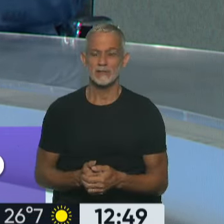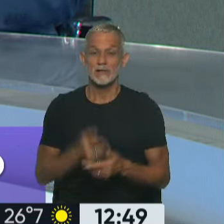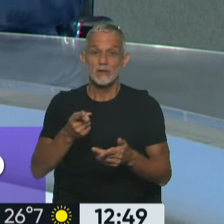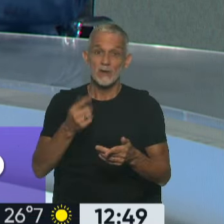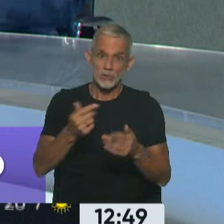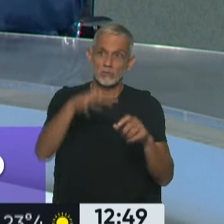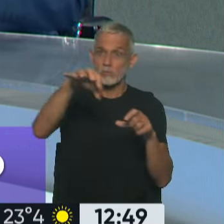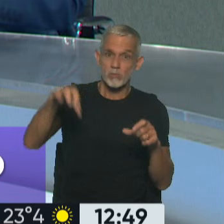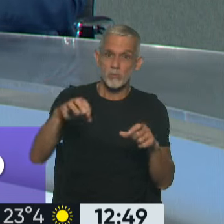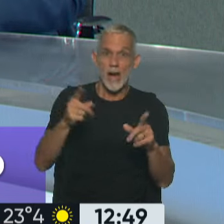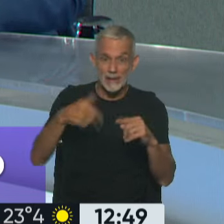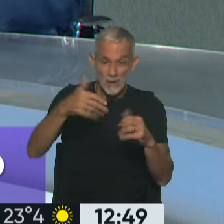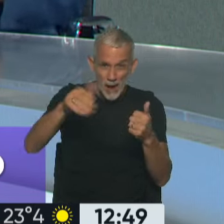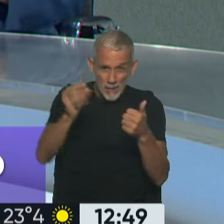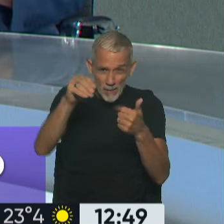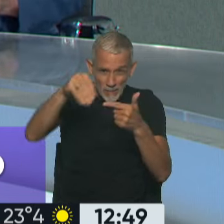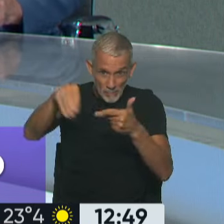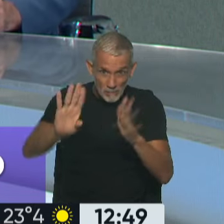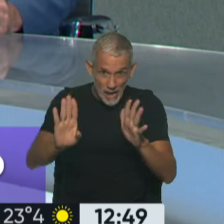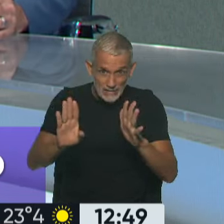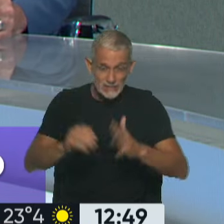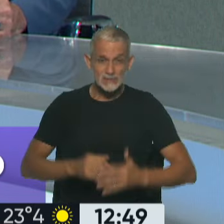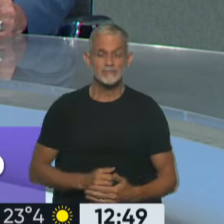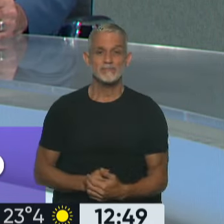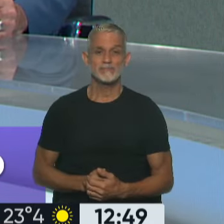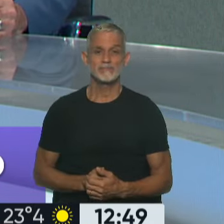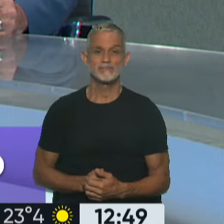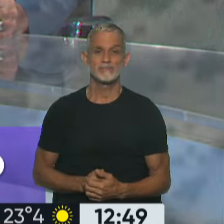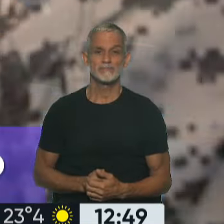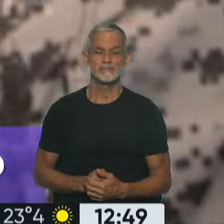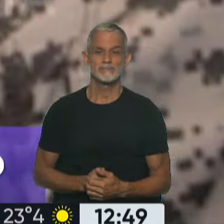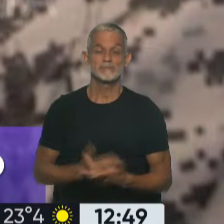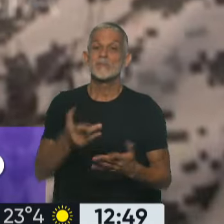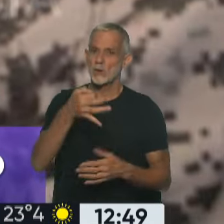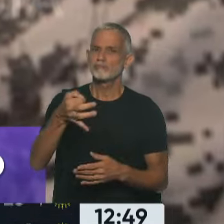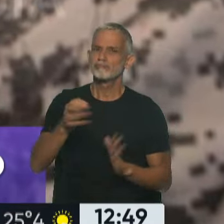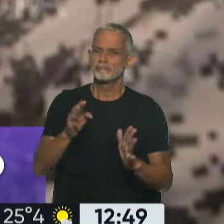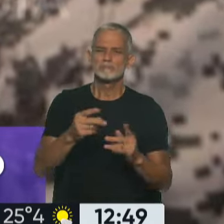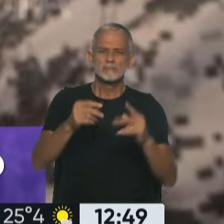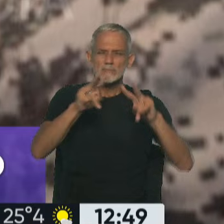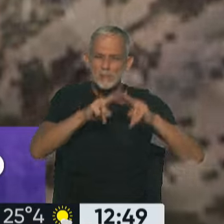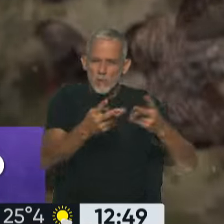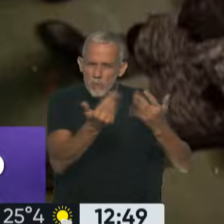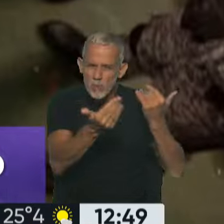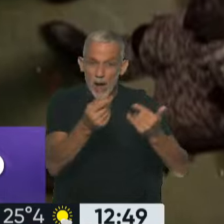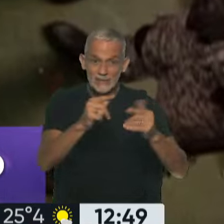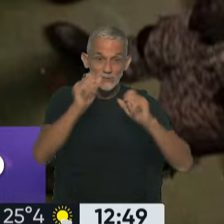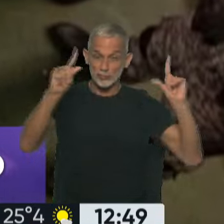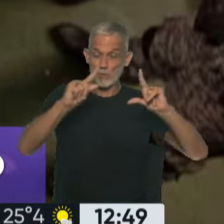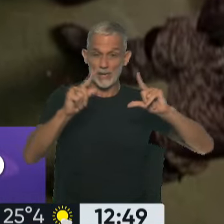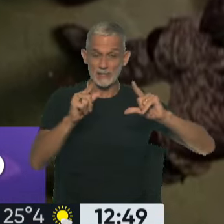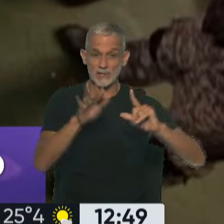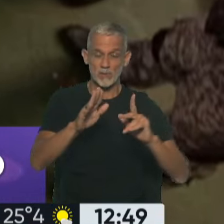los tantos ejemplos que vamos a ir viendo con el correr de las semanas? Exactamente, las requisas sorpresivas y en